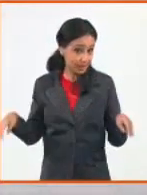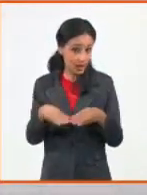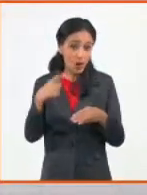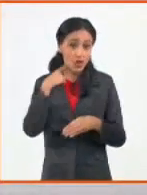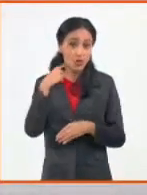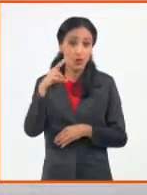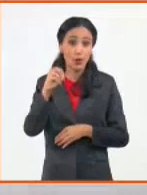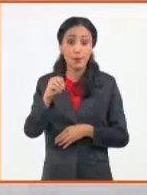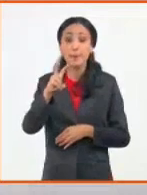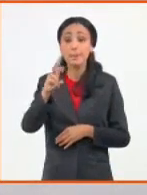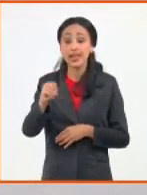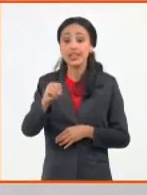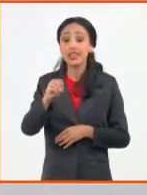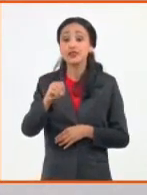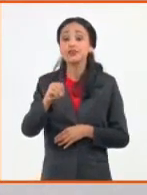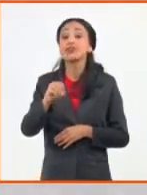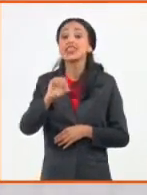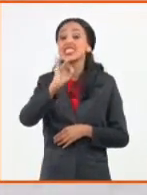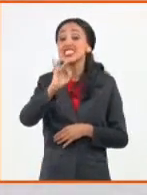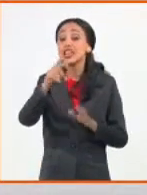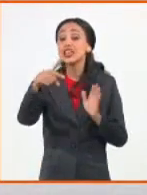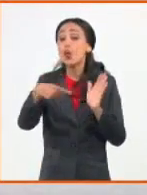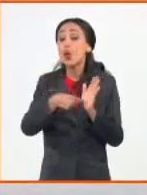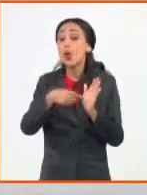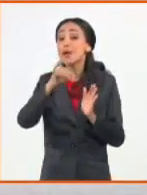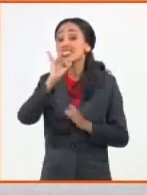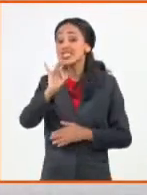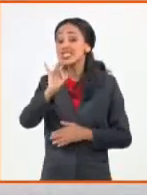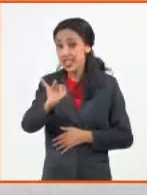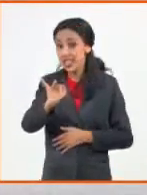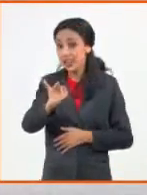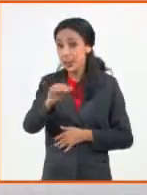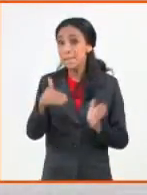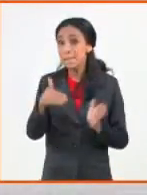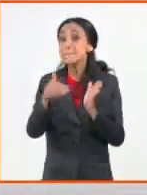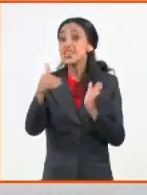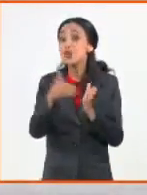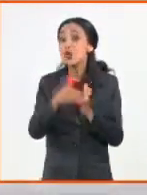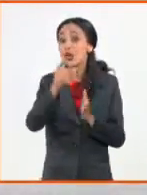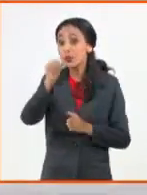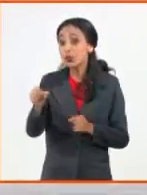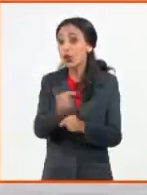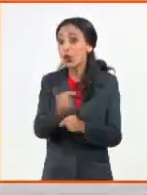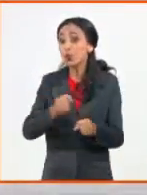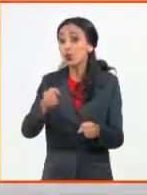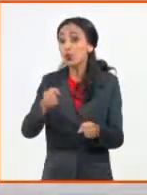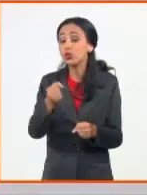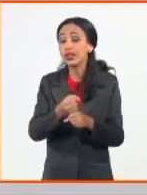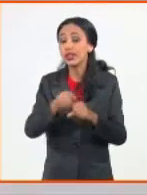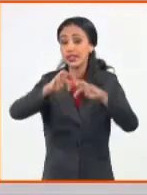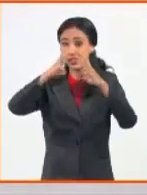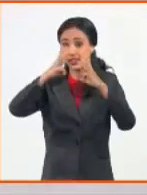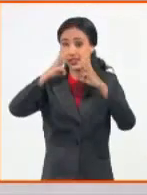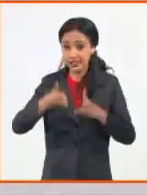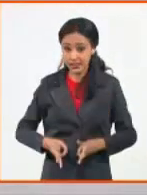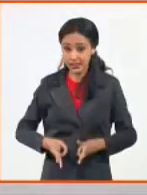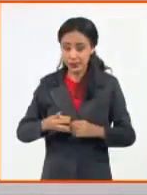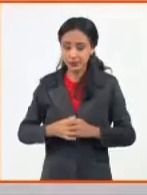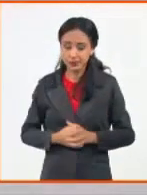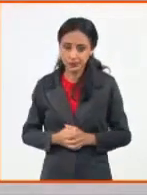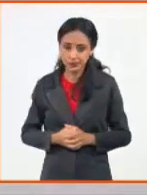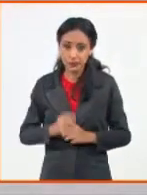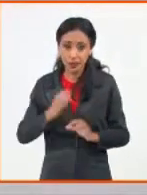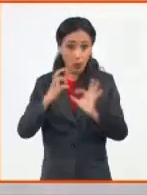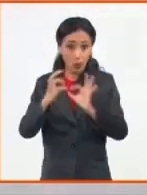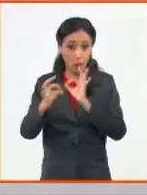7,7 millones de usuarios de internet bueno la protección al consumidor de esos usuarios es una